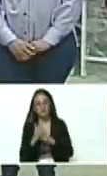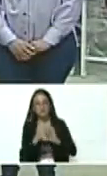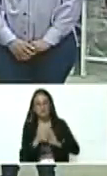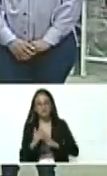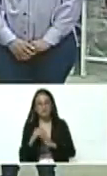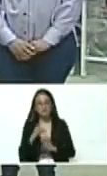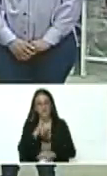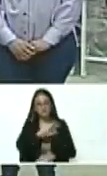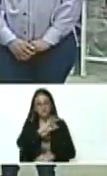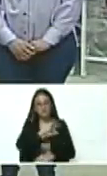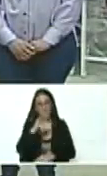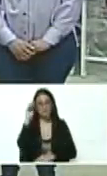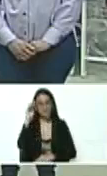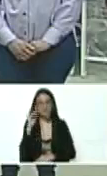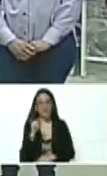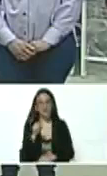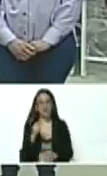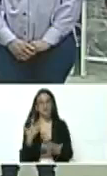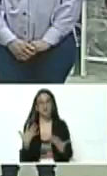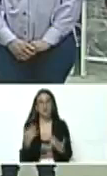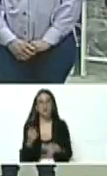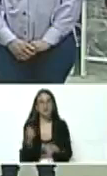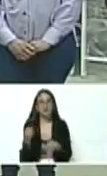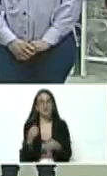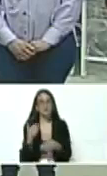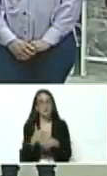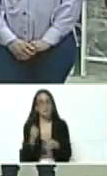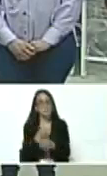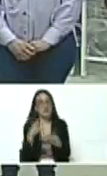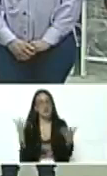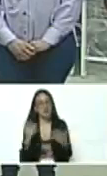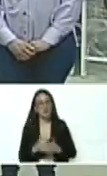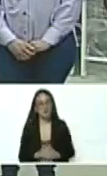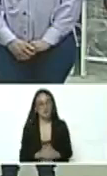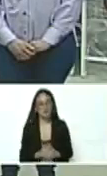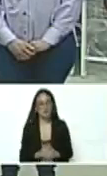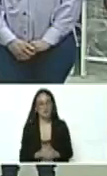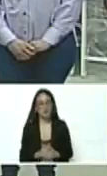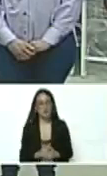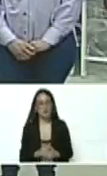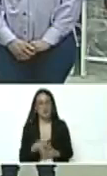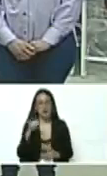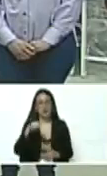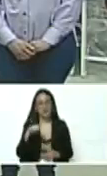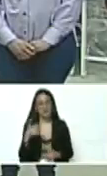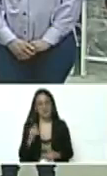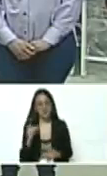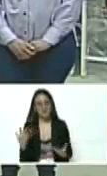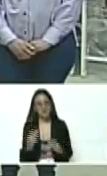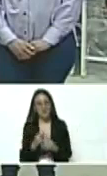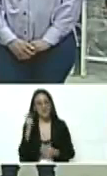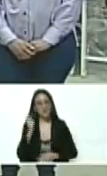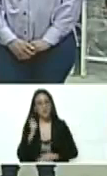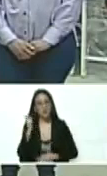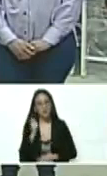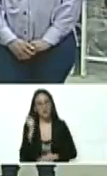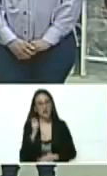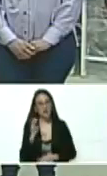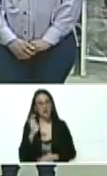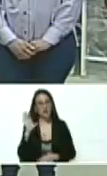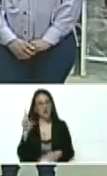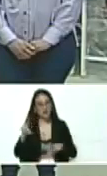sido una sensación, un milagro, un milagro. Bueno, aquí también nos acompaña el diputado del Estado